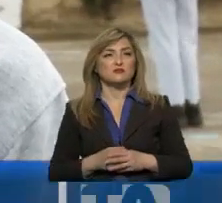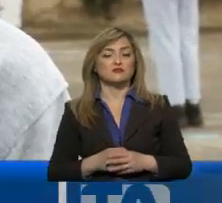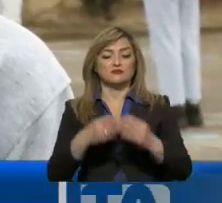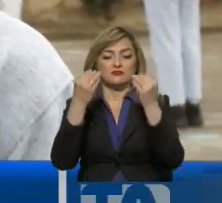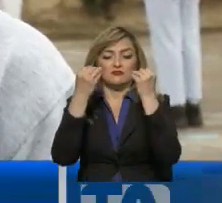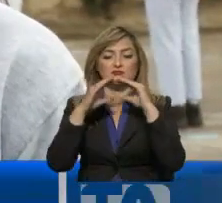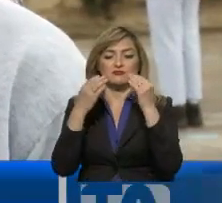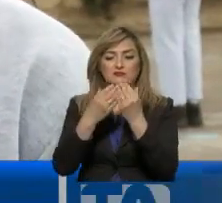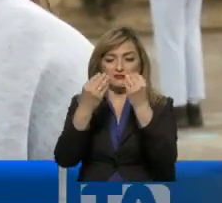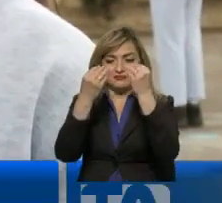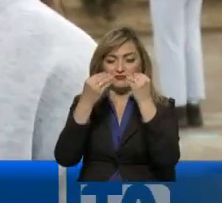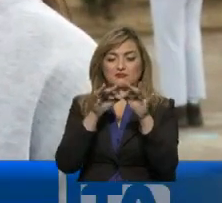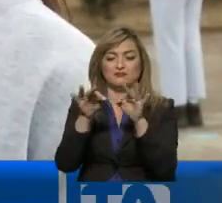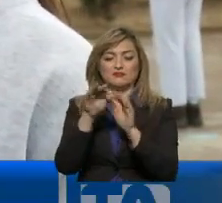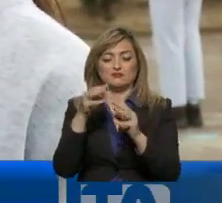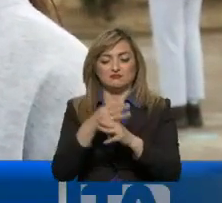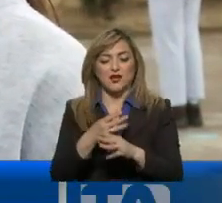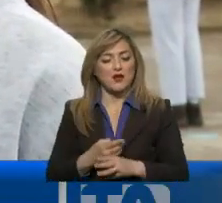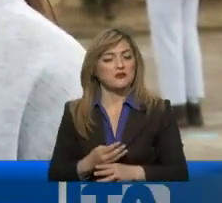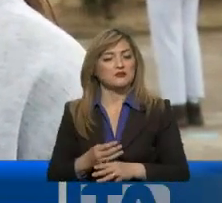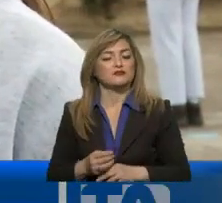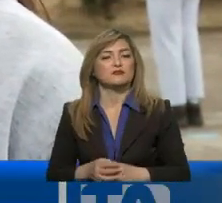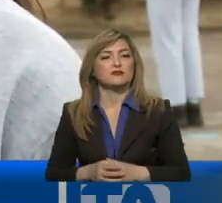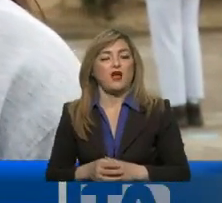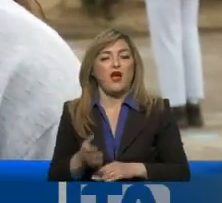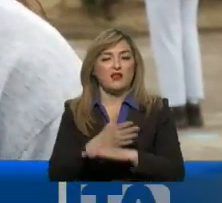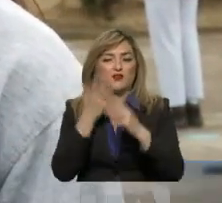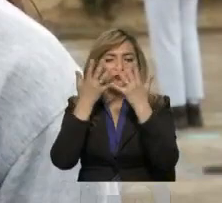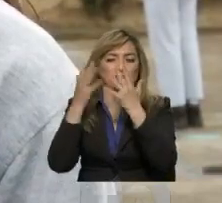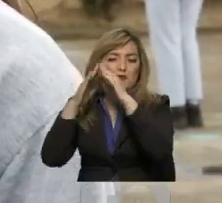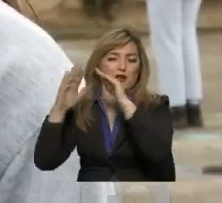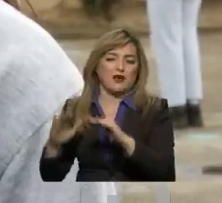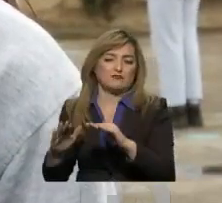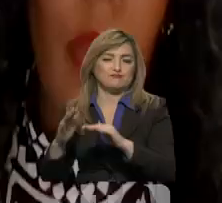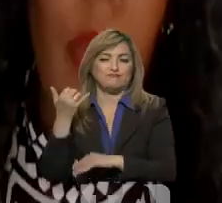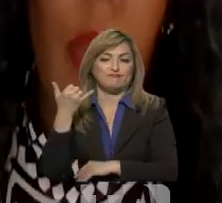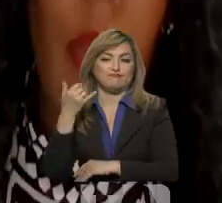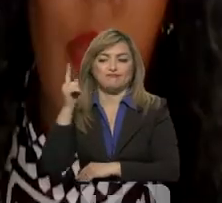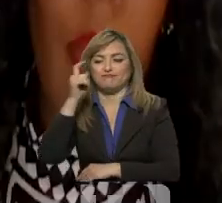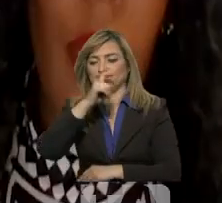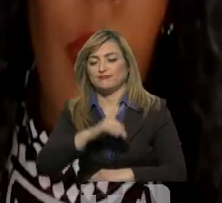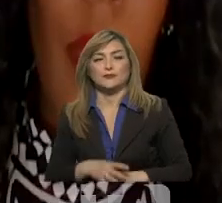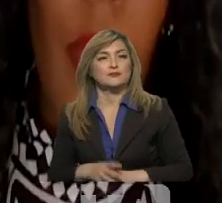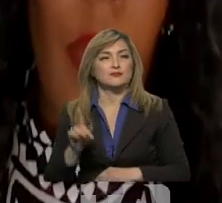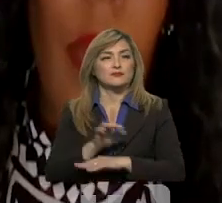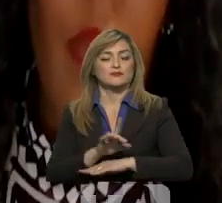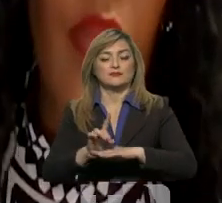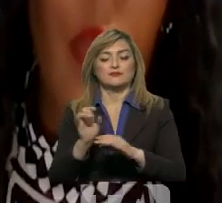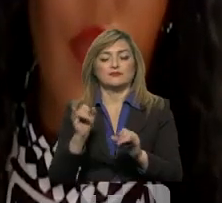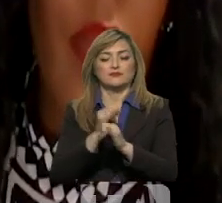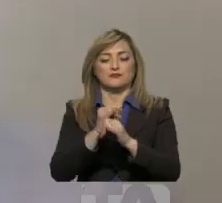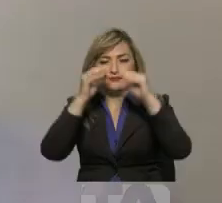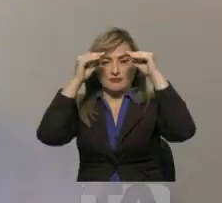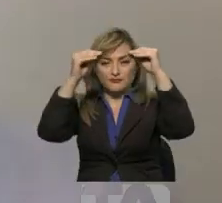aquí, me expliquen las materias que no entendía ya por los teléfonos. Claudia Tobar, directora del Instituto